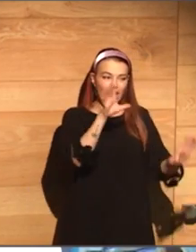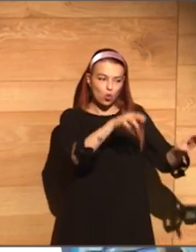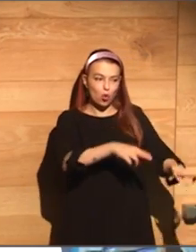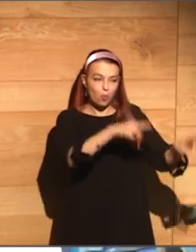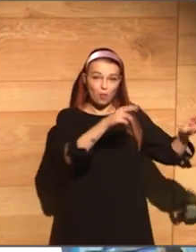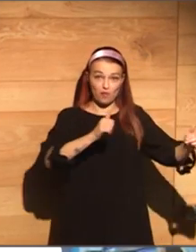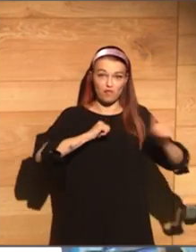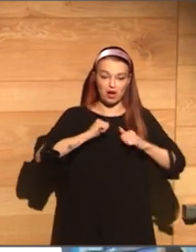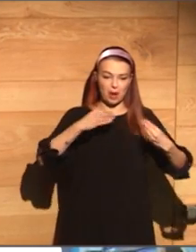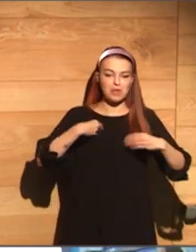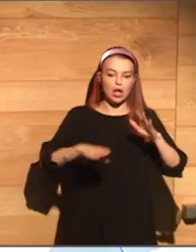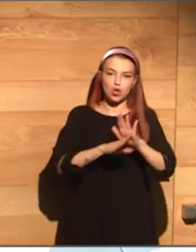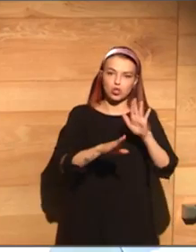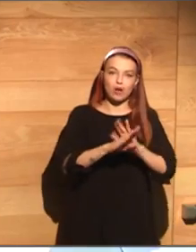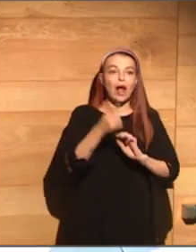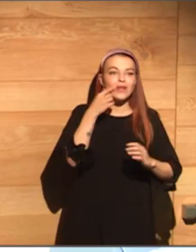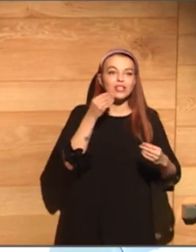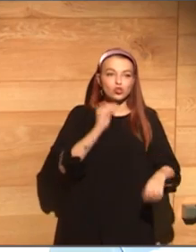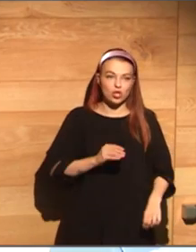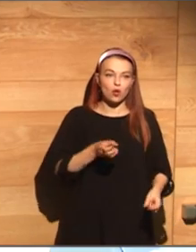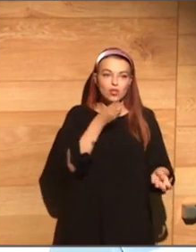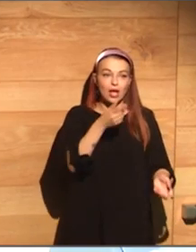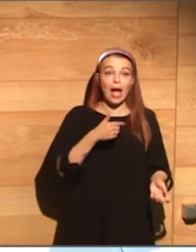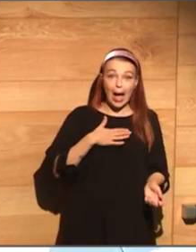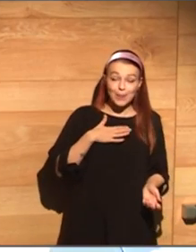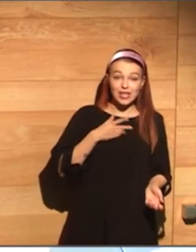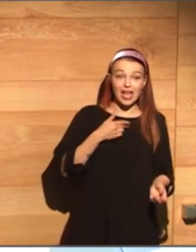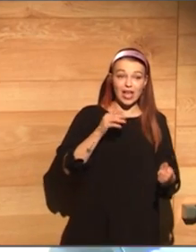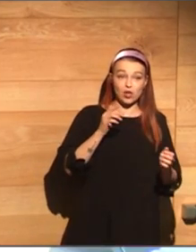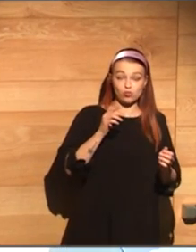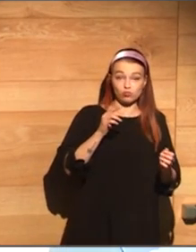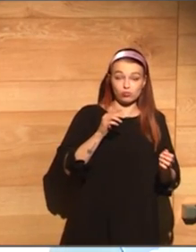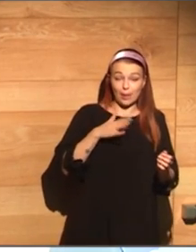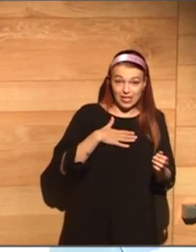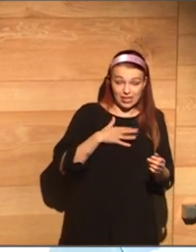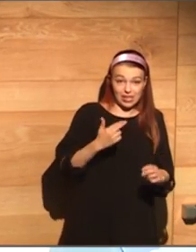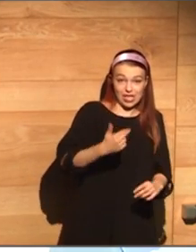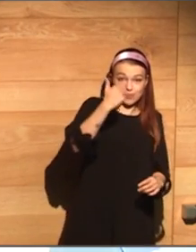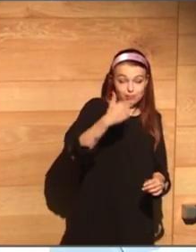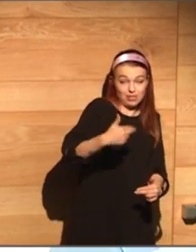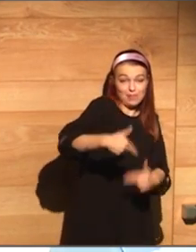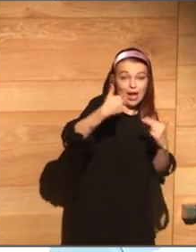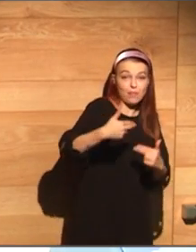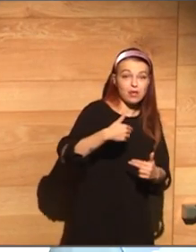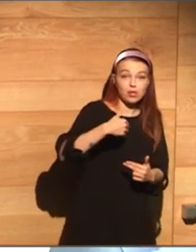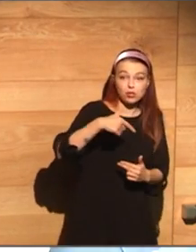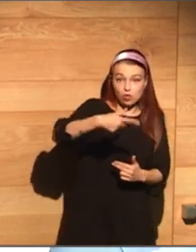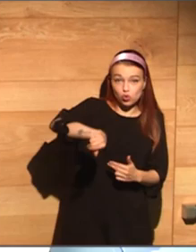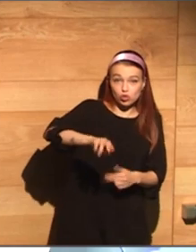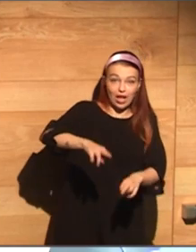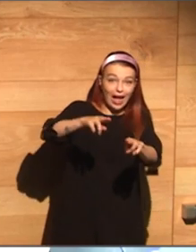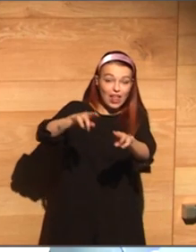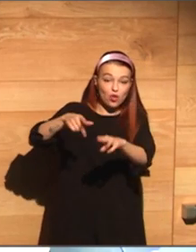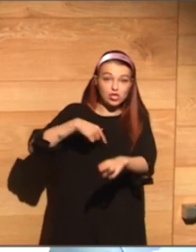hay que cuenta la anécdota. No, pero es que a mí me han disparado en una cacería. Venga ya. Estaban cazando ellos y yo estaba por allí. Y estaban en una casa, estaban cazando